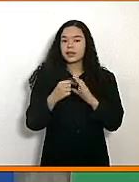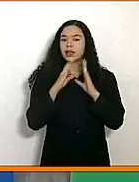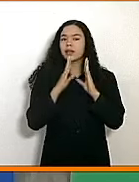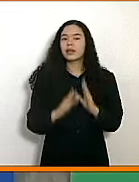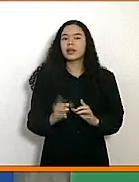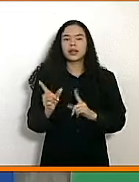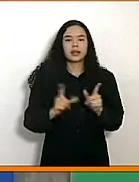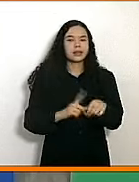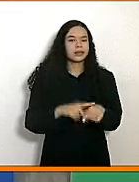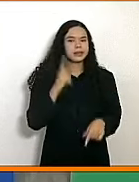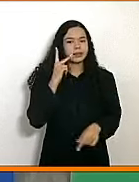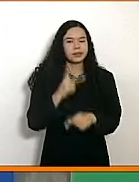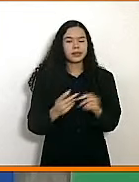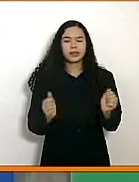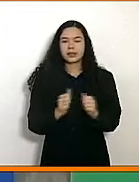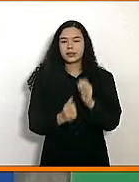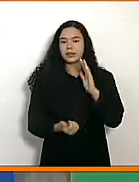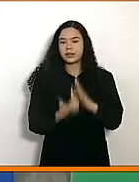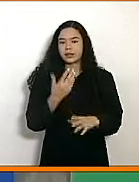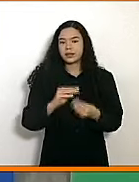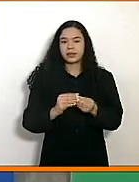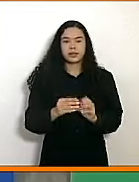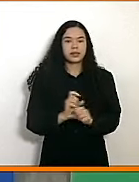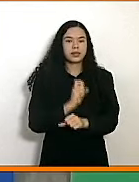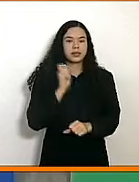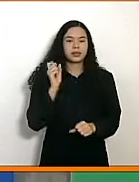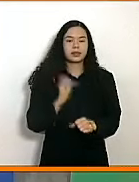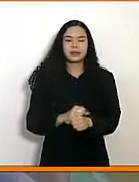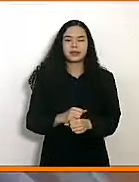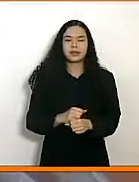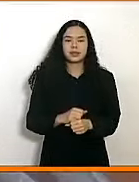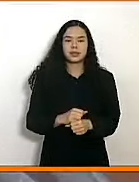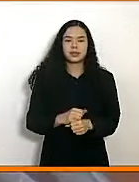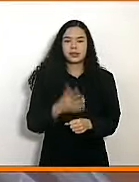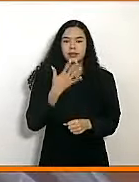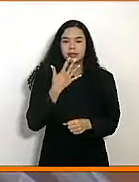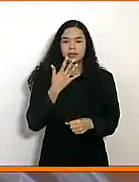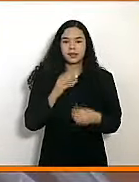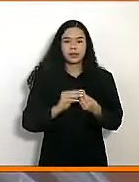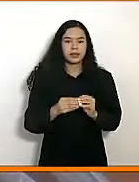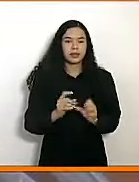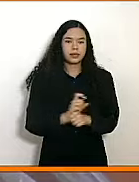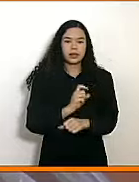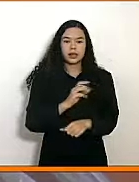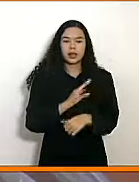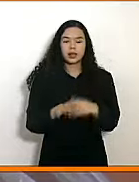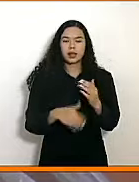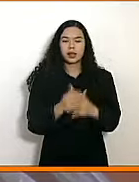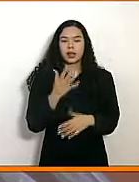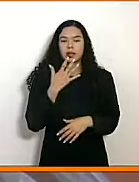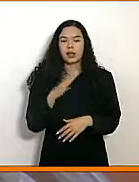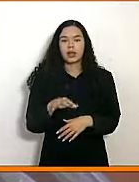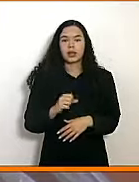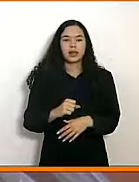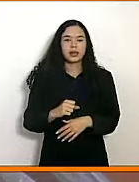catracha en mano porque conoceremos el primer número seleccionado y su primer dígito favorecido es... Suerte.